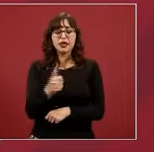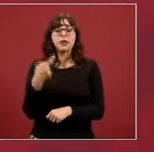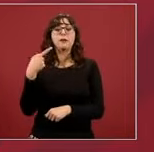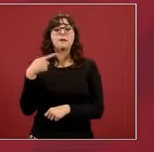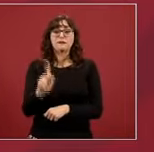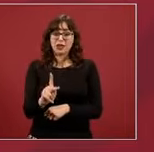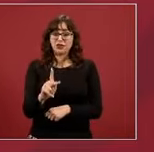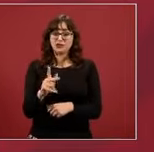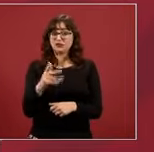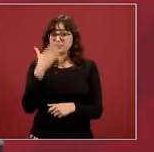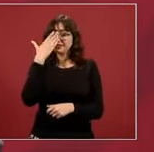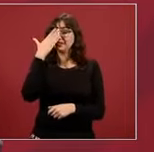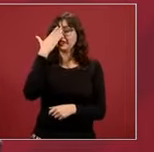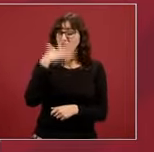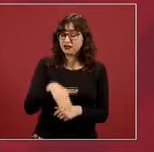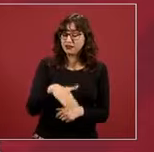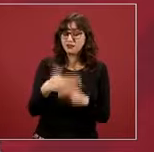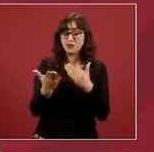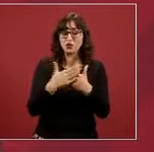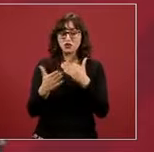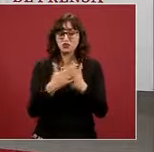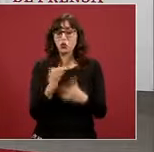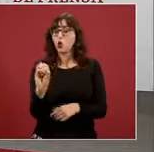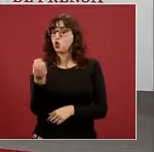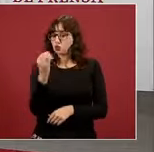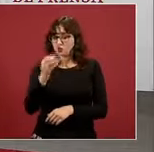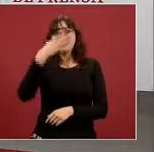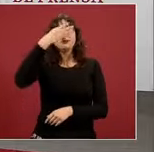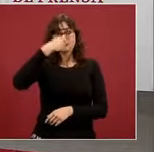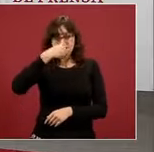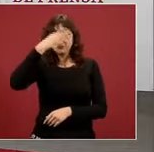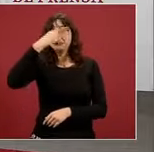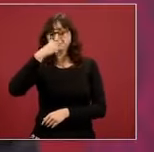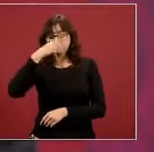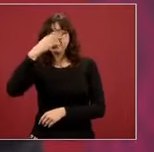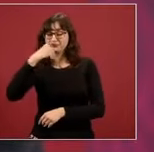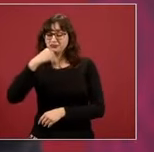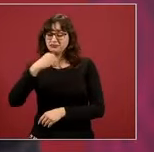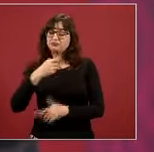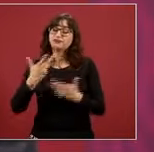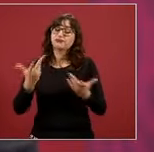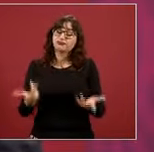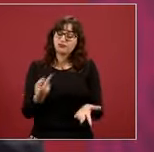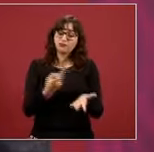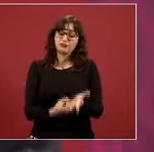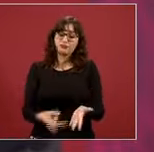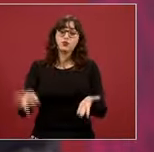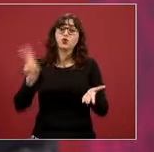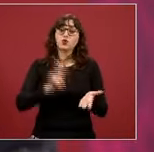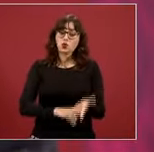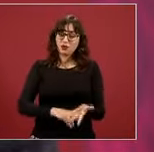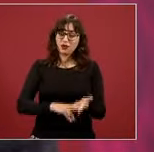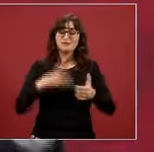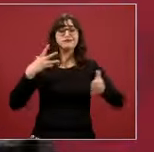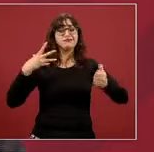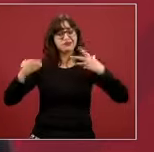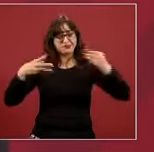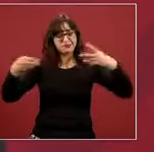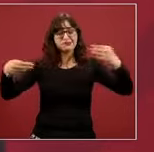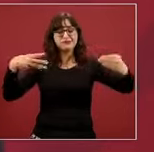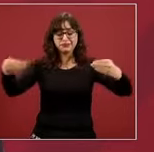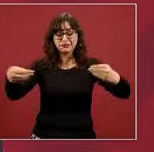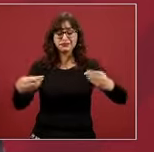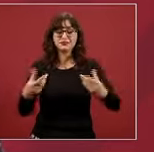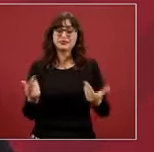en octubre, cuando venga la influenza, que indiscutiblemente va a llegar, podríamos tener una exacerbación y podría ser